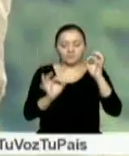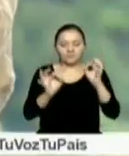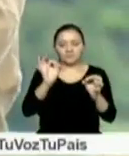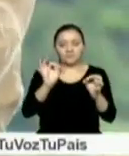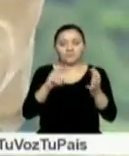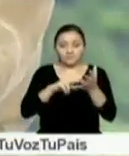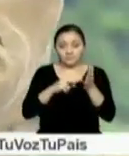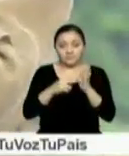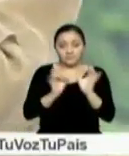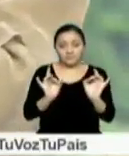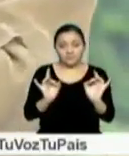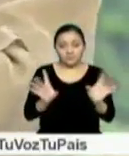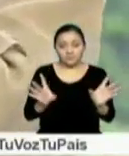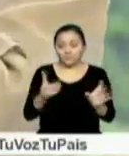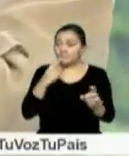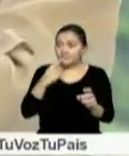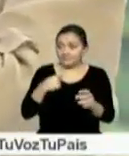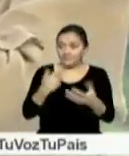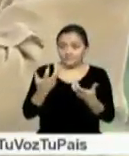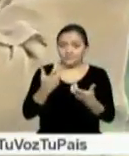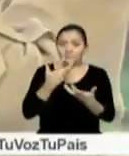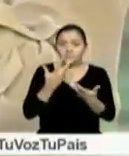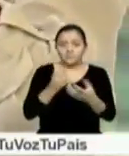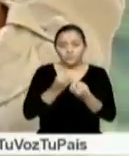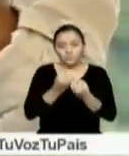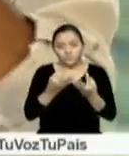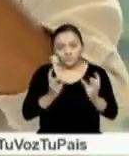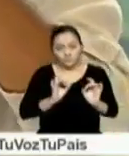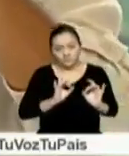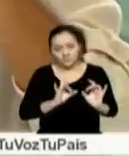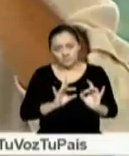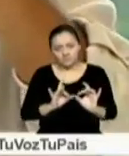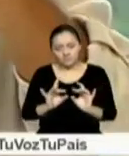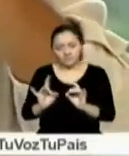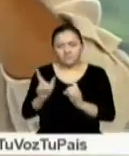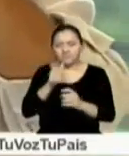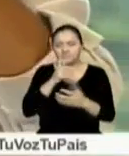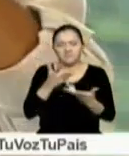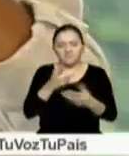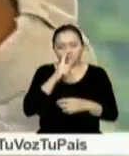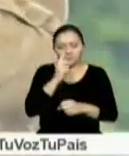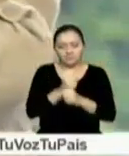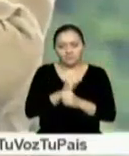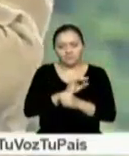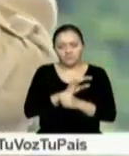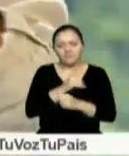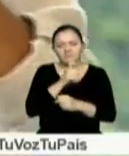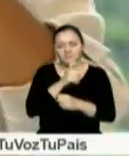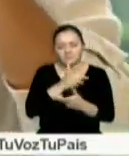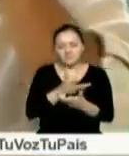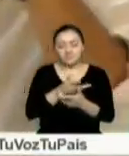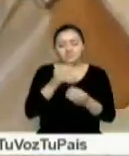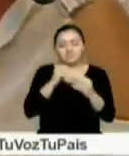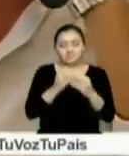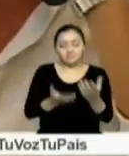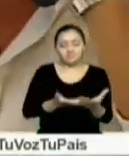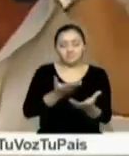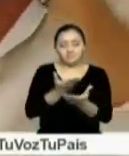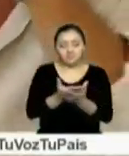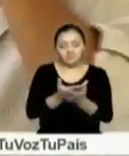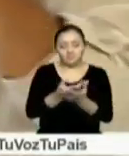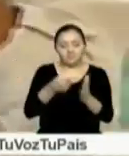judicial tienen que decirnos A quién van a despedir A quién van a dejar sin empleo con la propuesta de